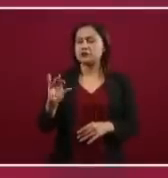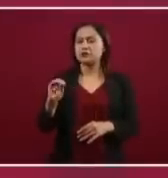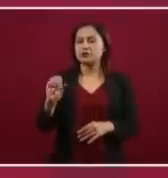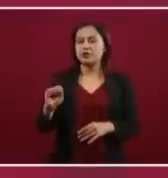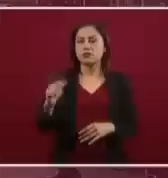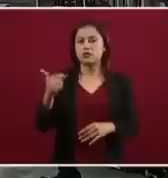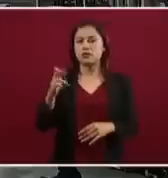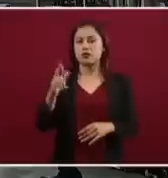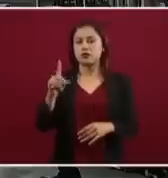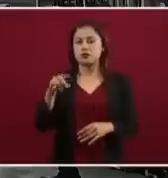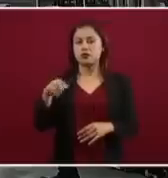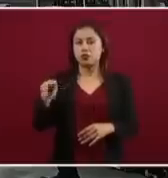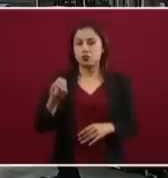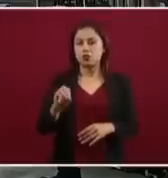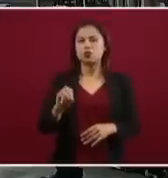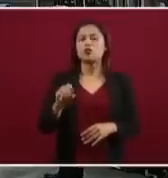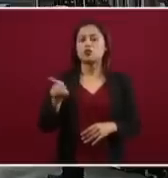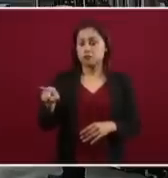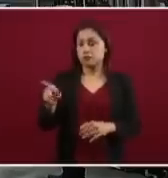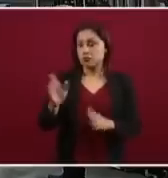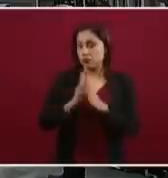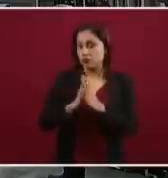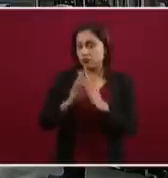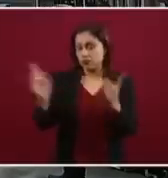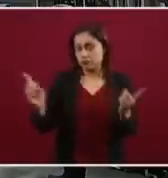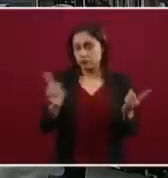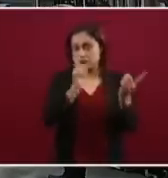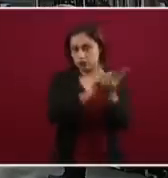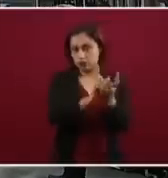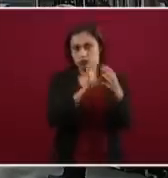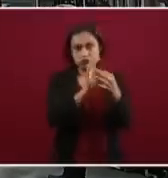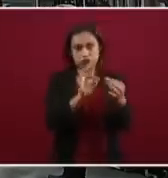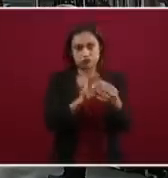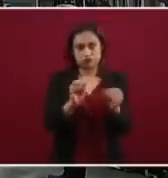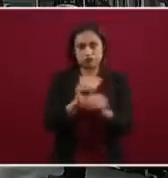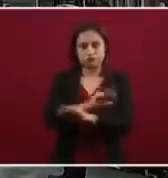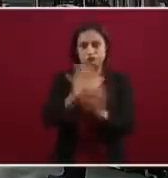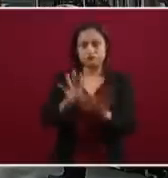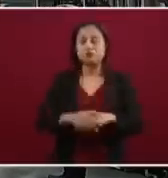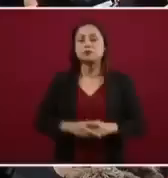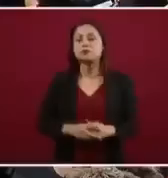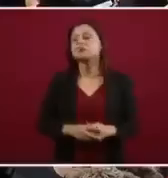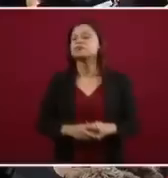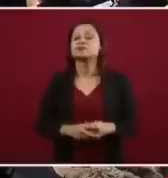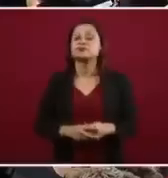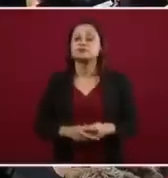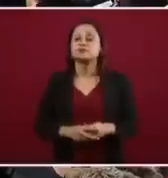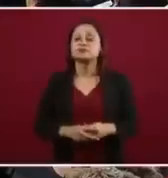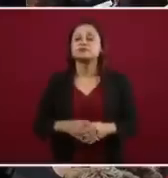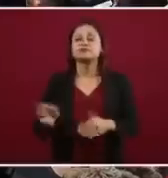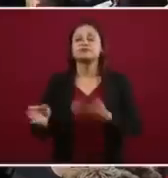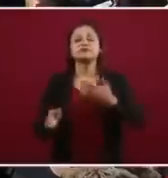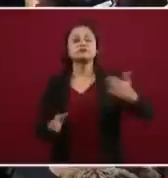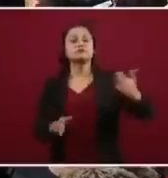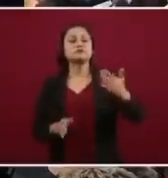¿sí? Para que te aclare sobre esto. Gracias. Estamos acá en la